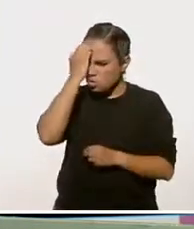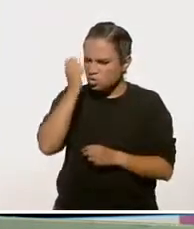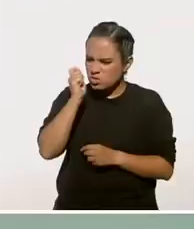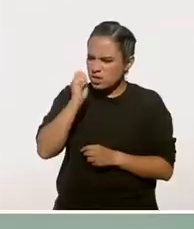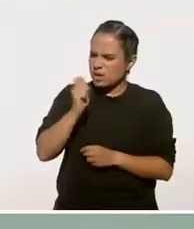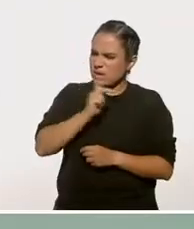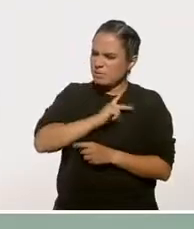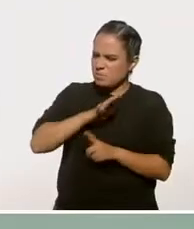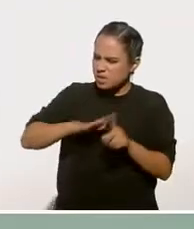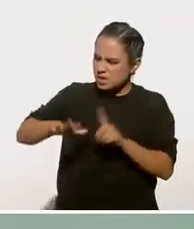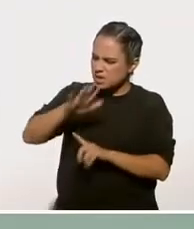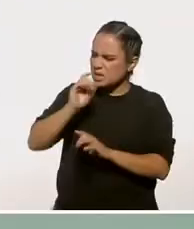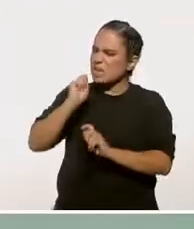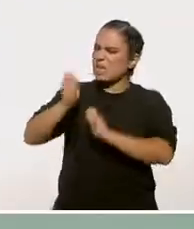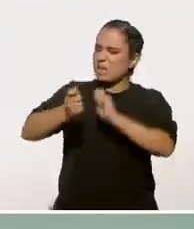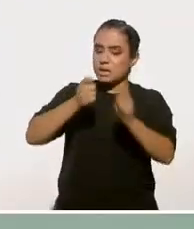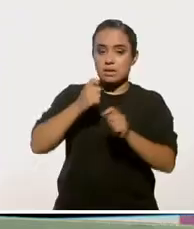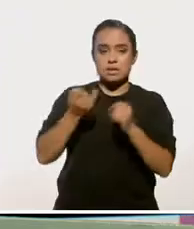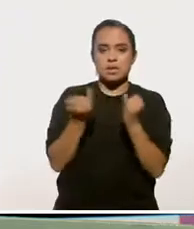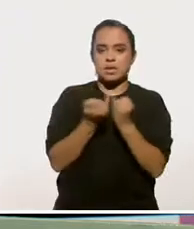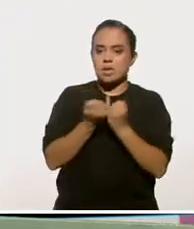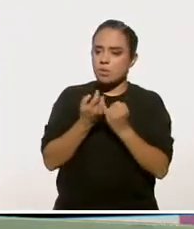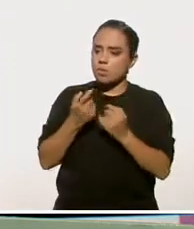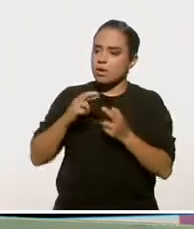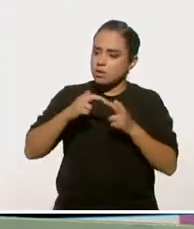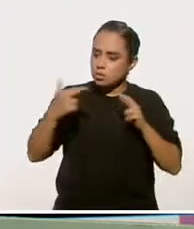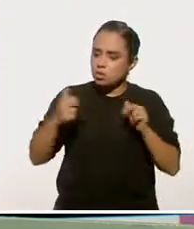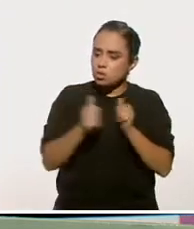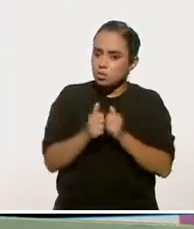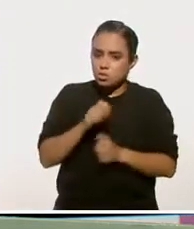su mundo y tener relaciones afectivas